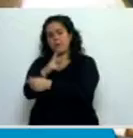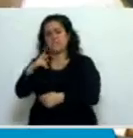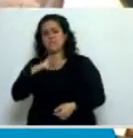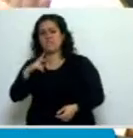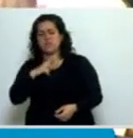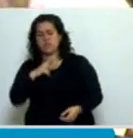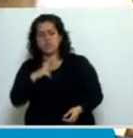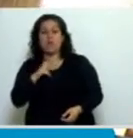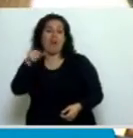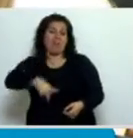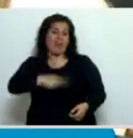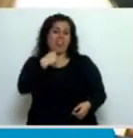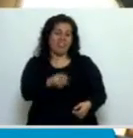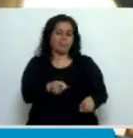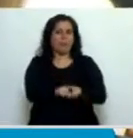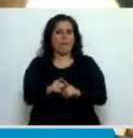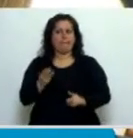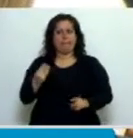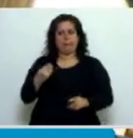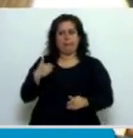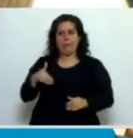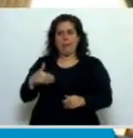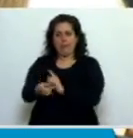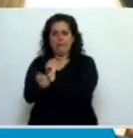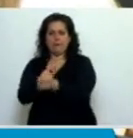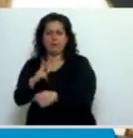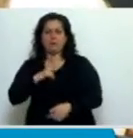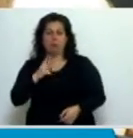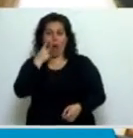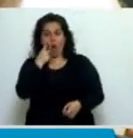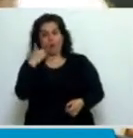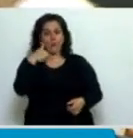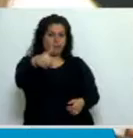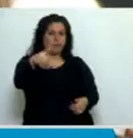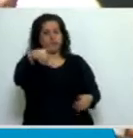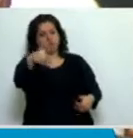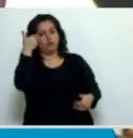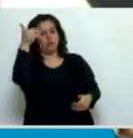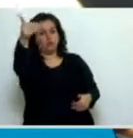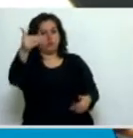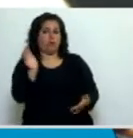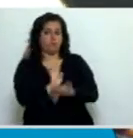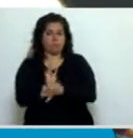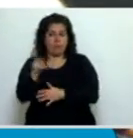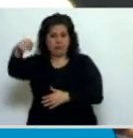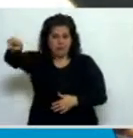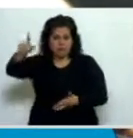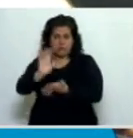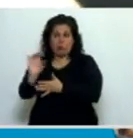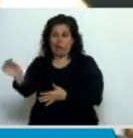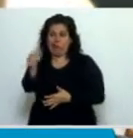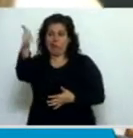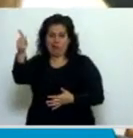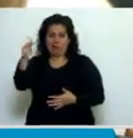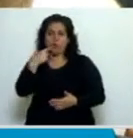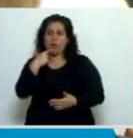y se vuelve a plantear el factor del miedo, ojo con lo que puede pasar a futuro, como si ni siquiera ellos tuvieran la posibilidad de ganar y dudan